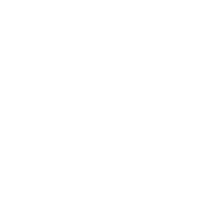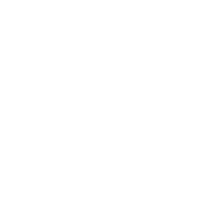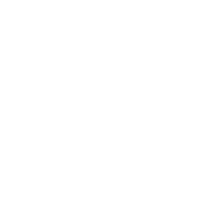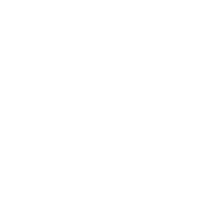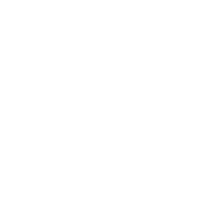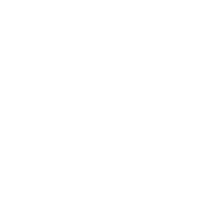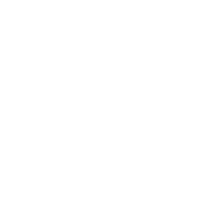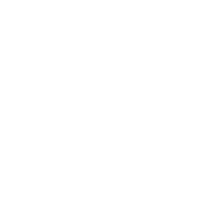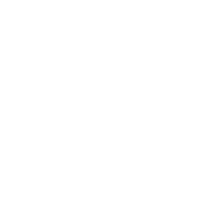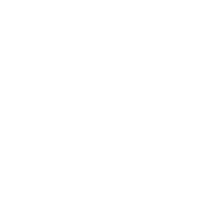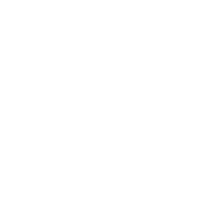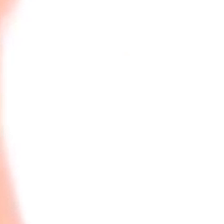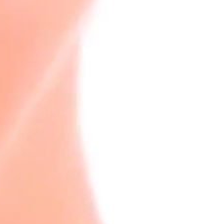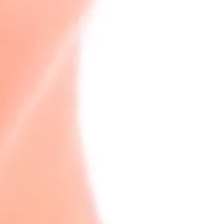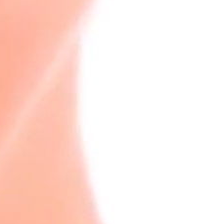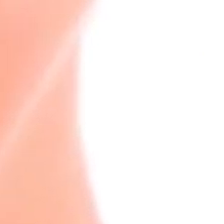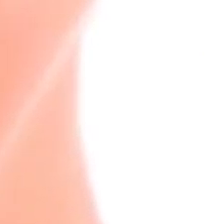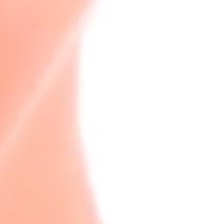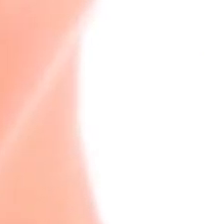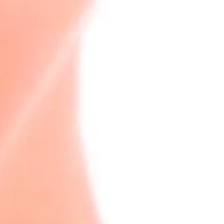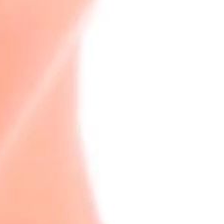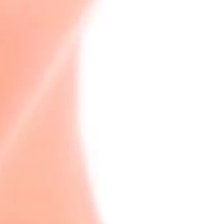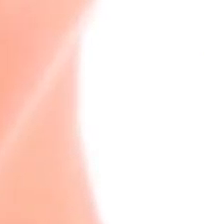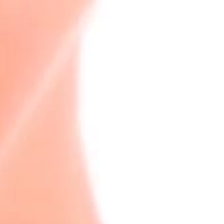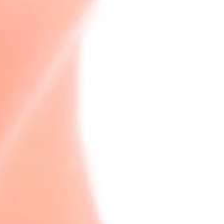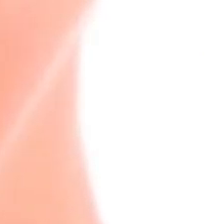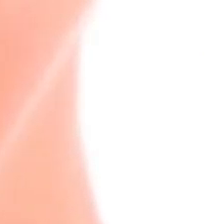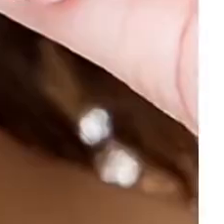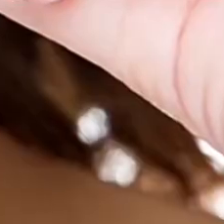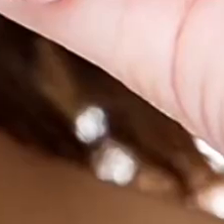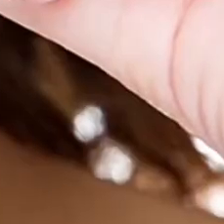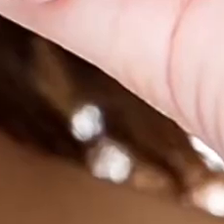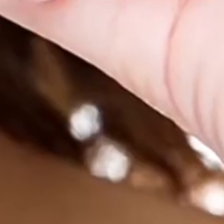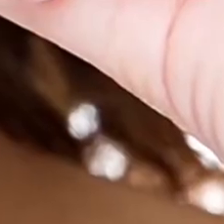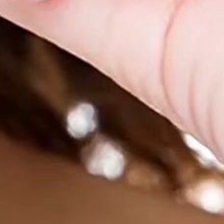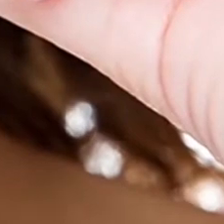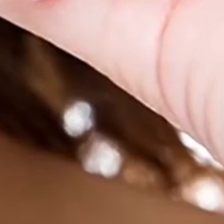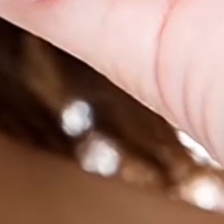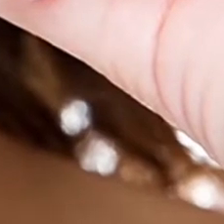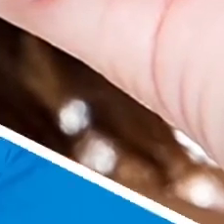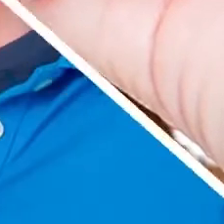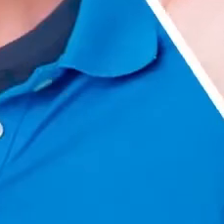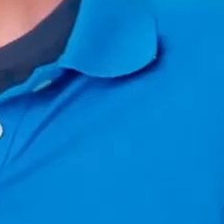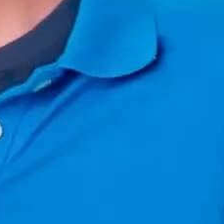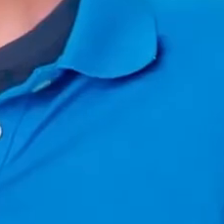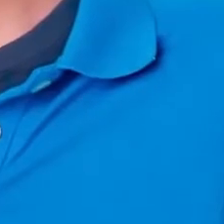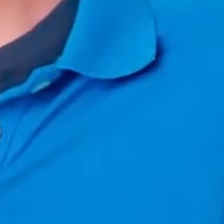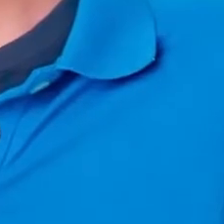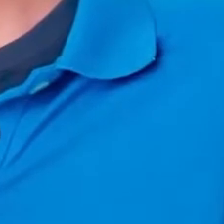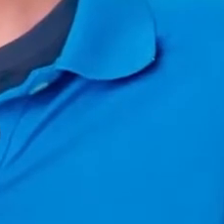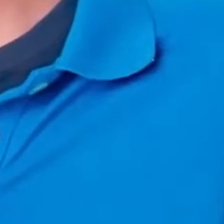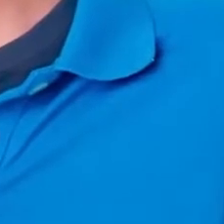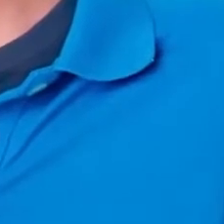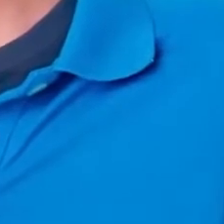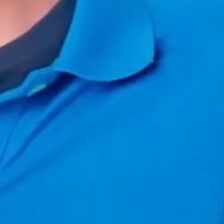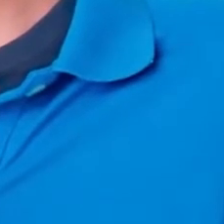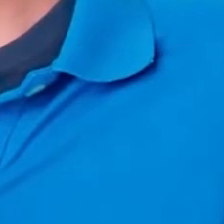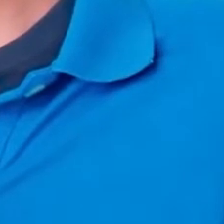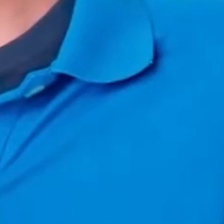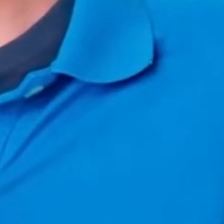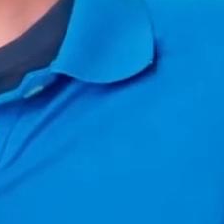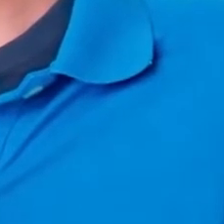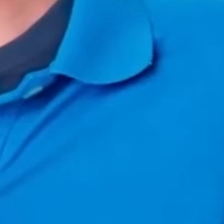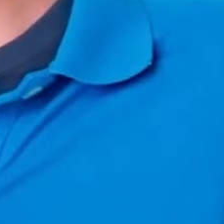En Kron disponemos de todos los sistemas modernos y la última tecnología para adaptarnos a tus gustos y presupuesto. No existe límite de edad para hacerse